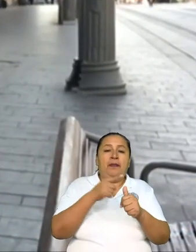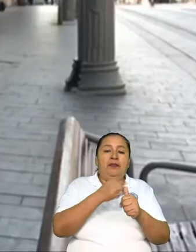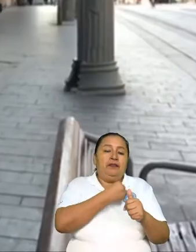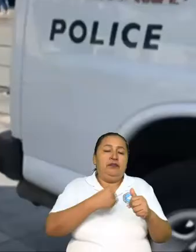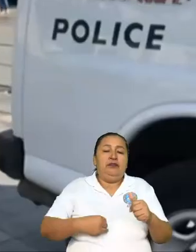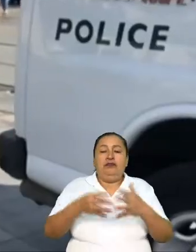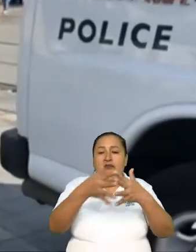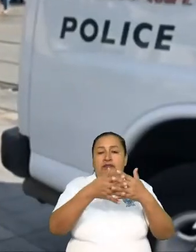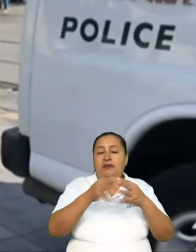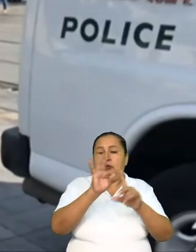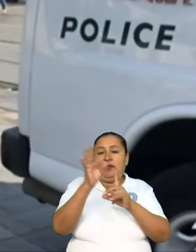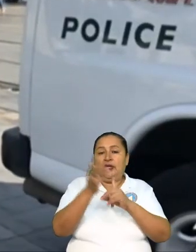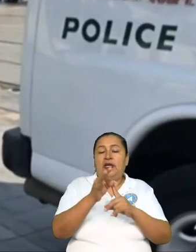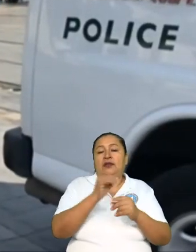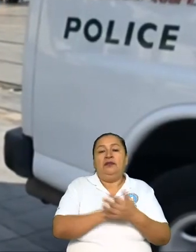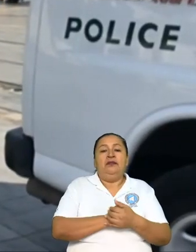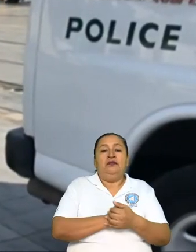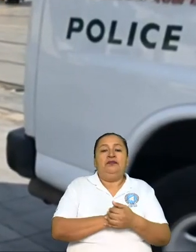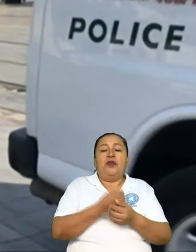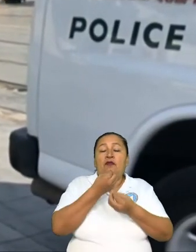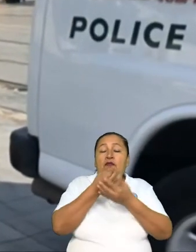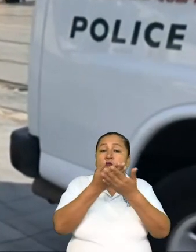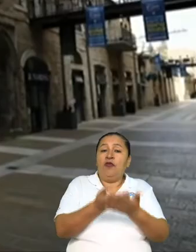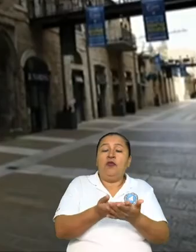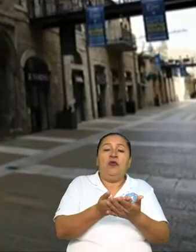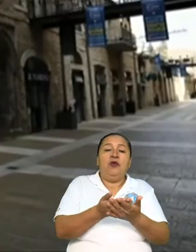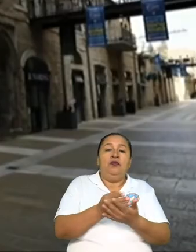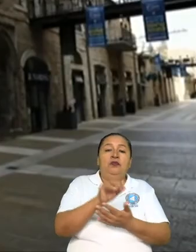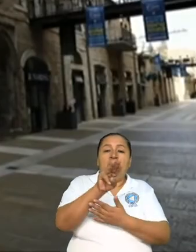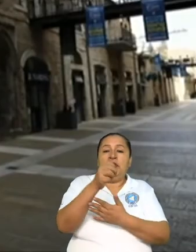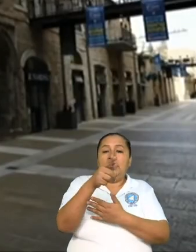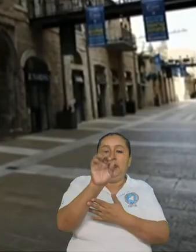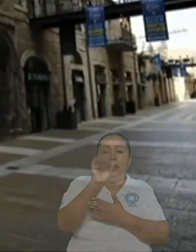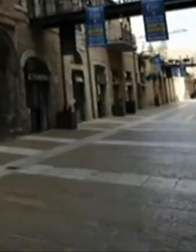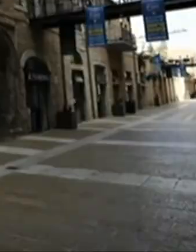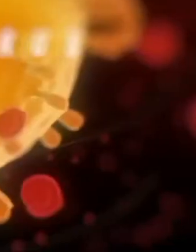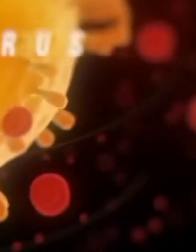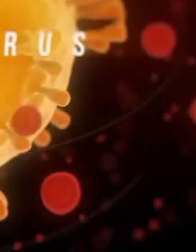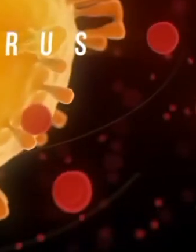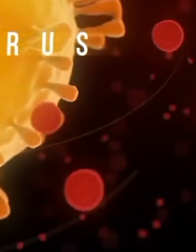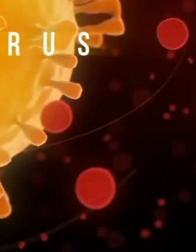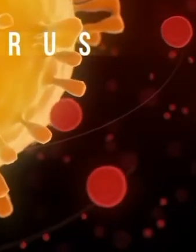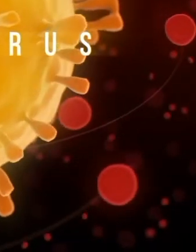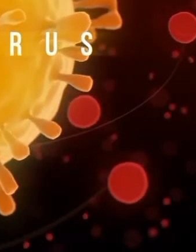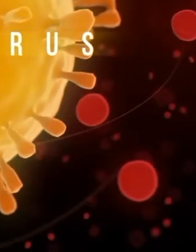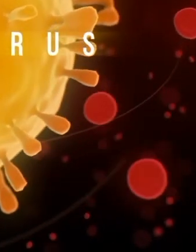de los estados federales. Para el canal parlamentario les informó Miguel Carranza Mena.